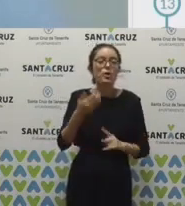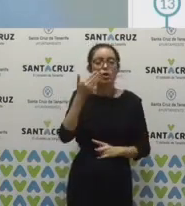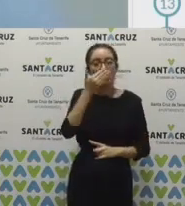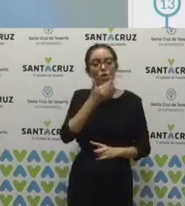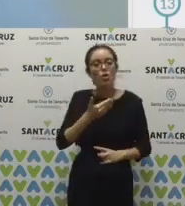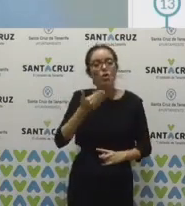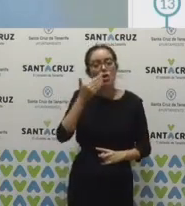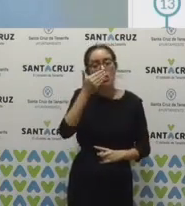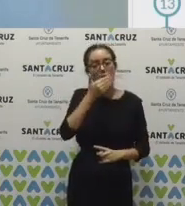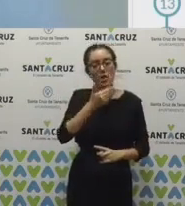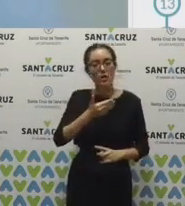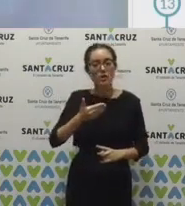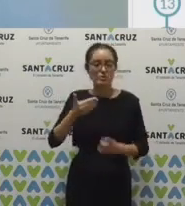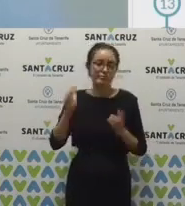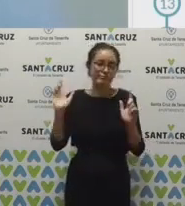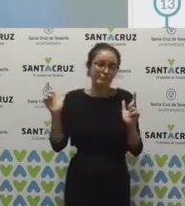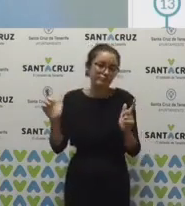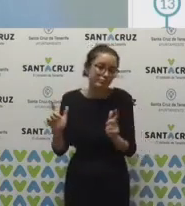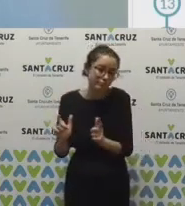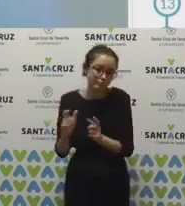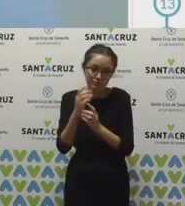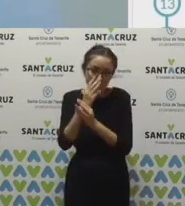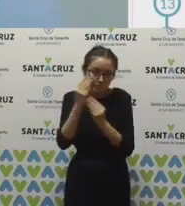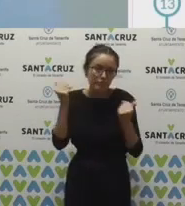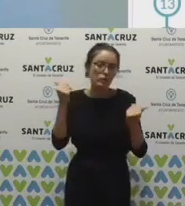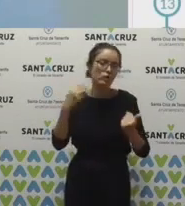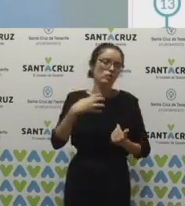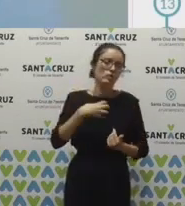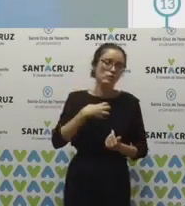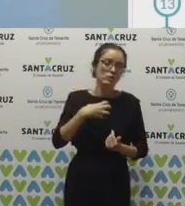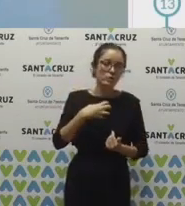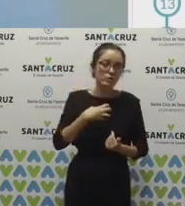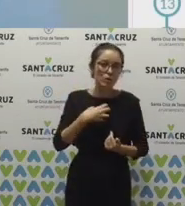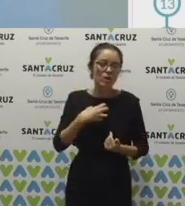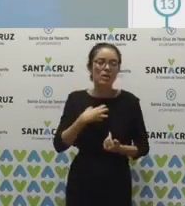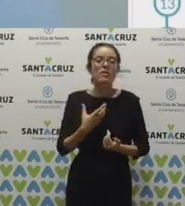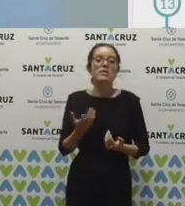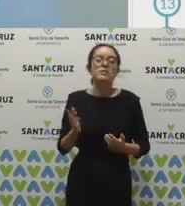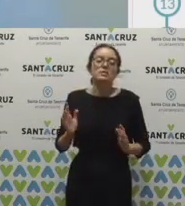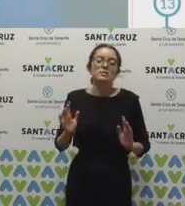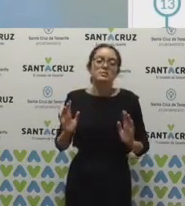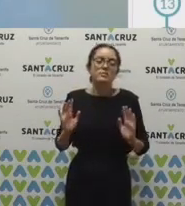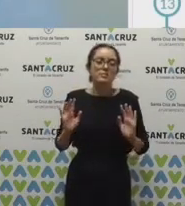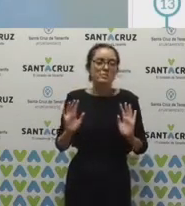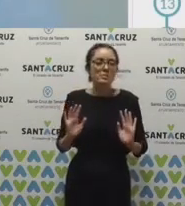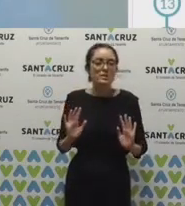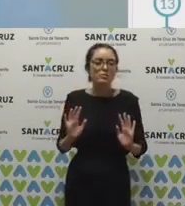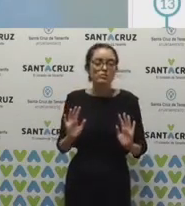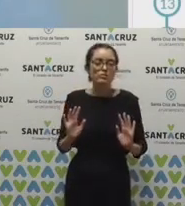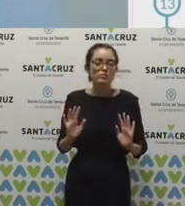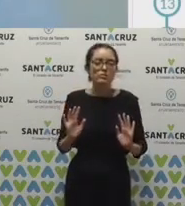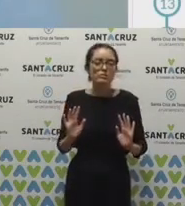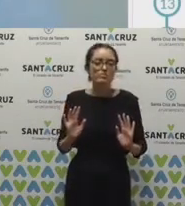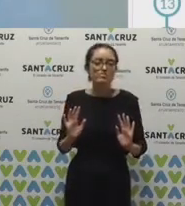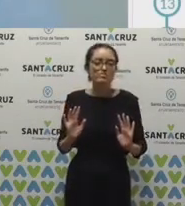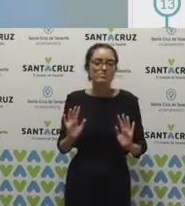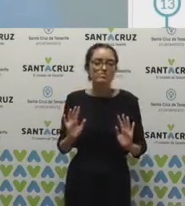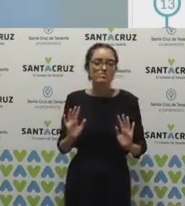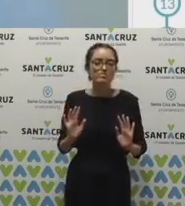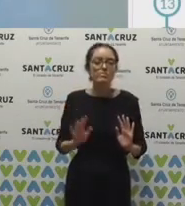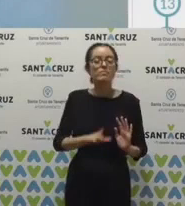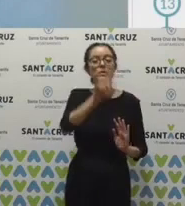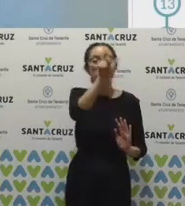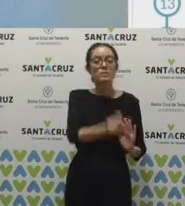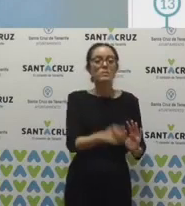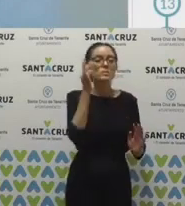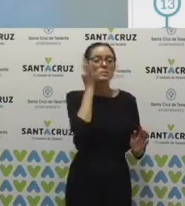poblacionales más pequeños o con menos población menor de edad pero sí es verdad que vuelvo a invitar a la proponente a que esto los